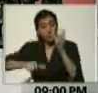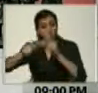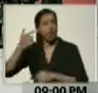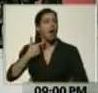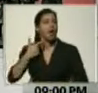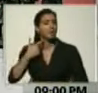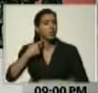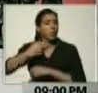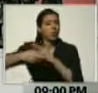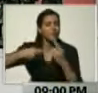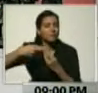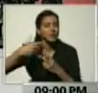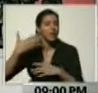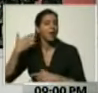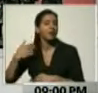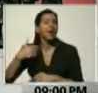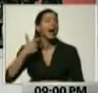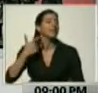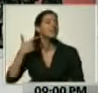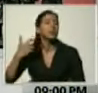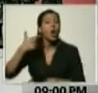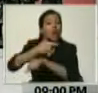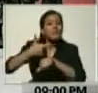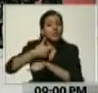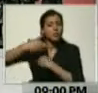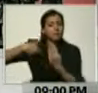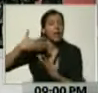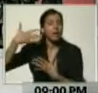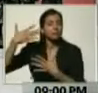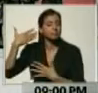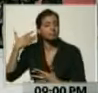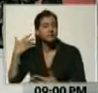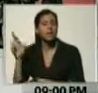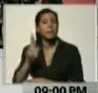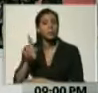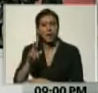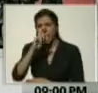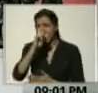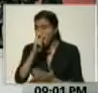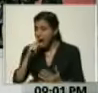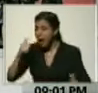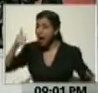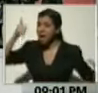República que nos gobernó aquí durante tantos años y que acabaron este país durante años,